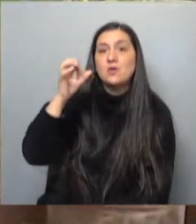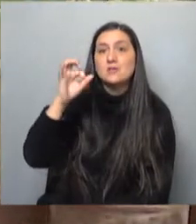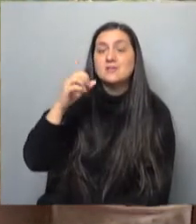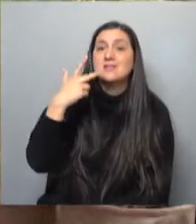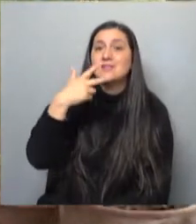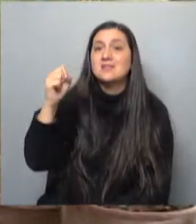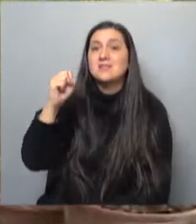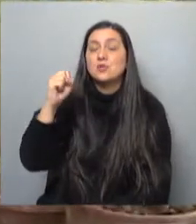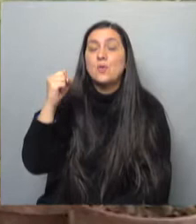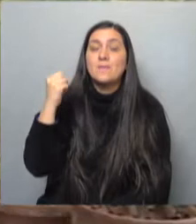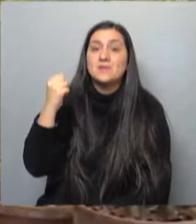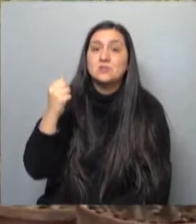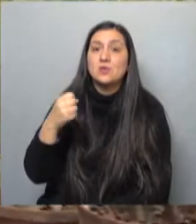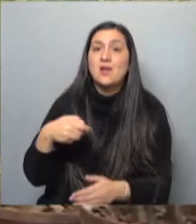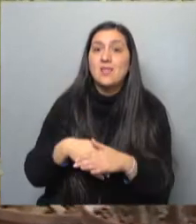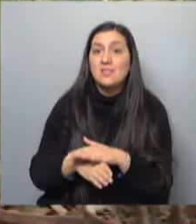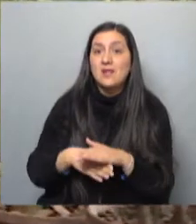la entrada, por